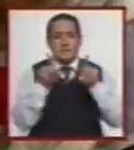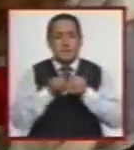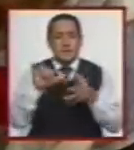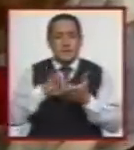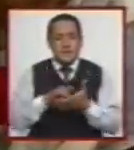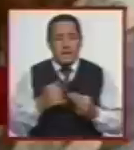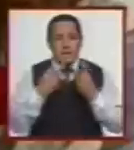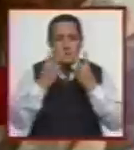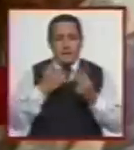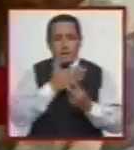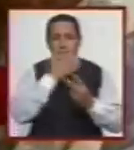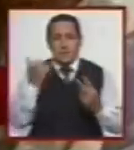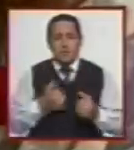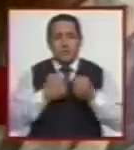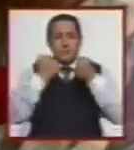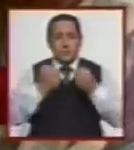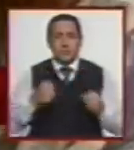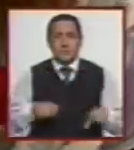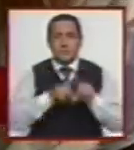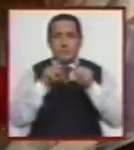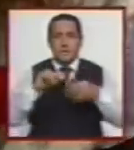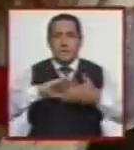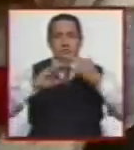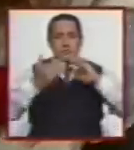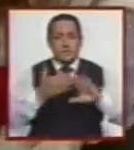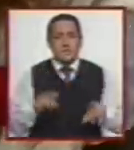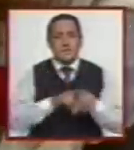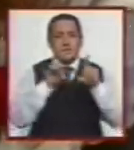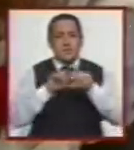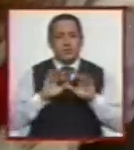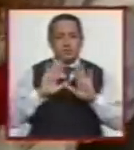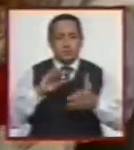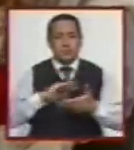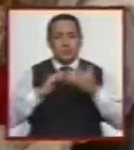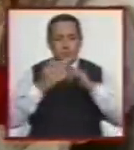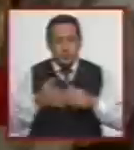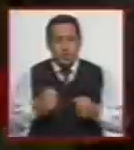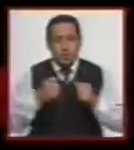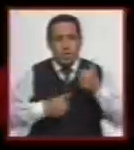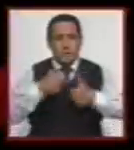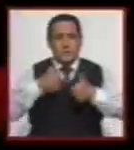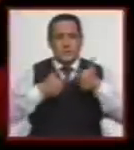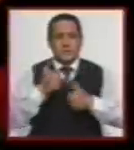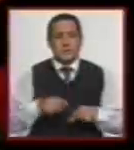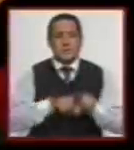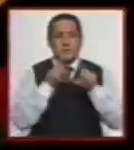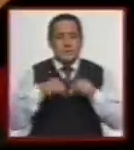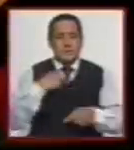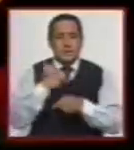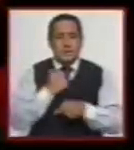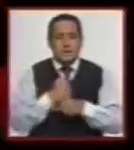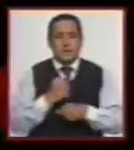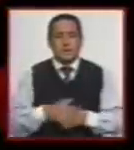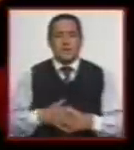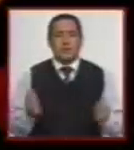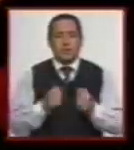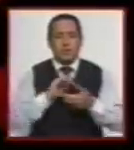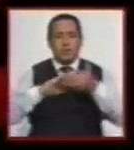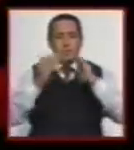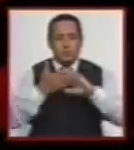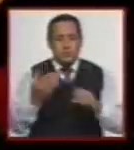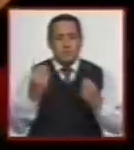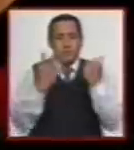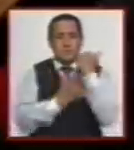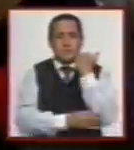ven que mejoran su posición en la sociedad y su posición competitiva también si trabajan con comunidades de